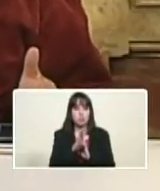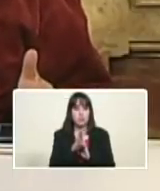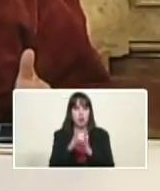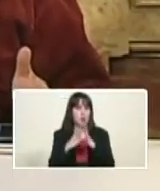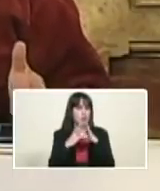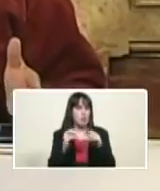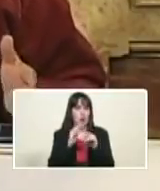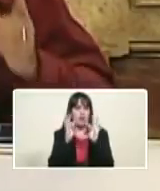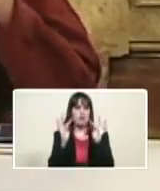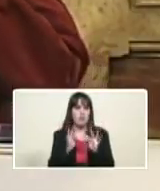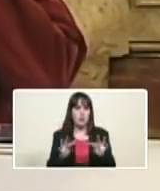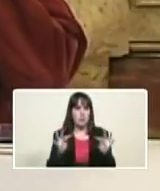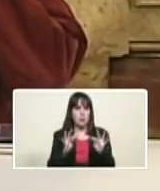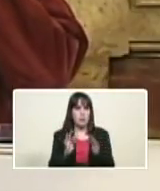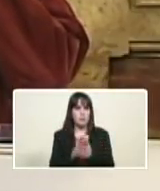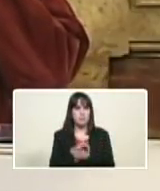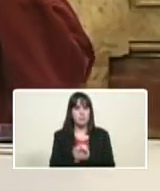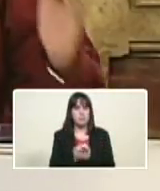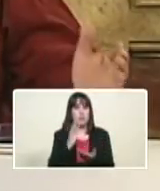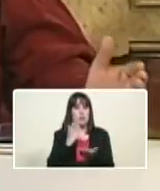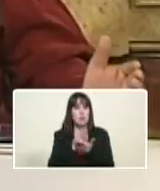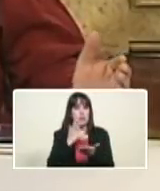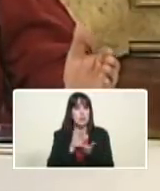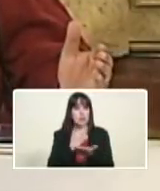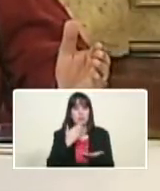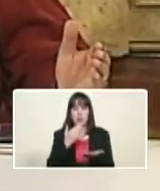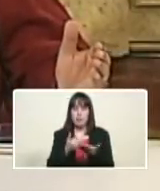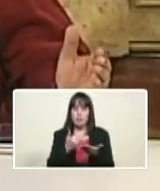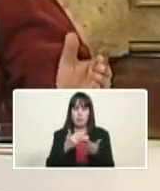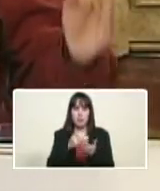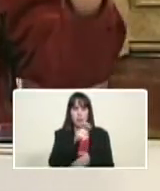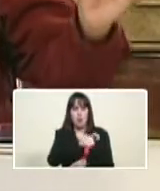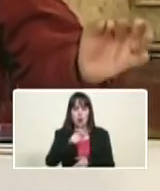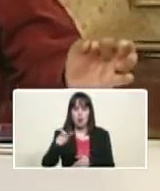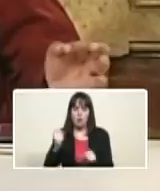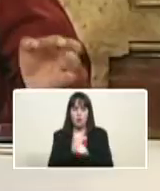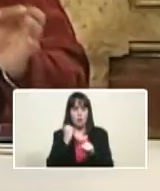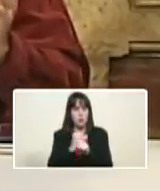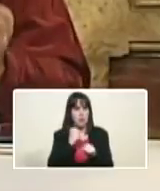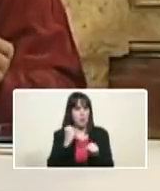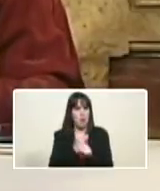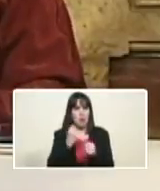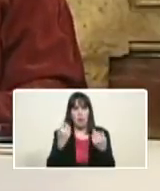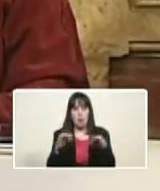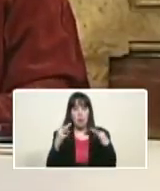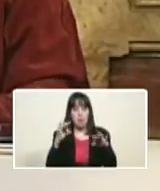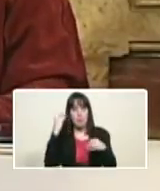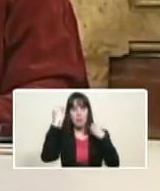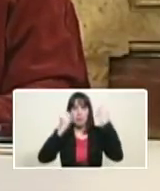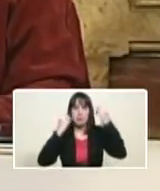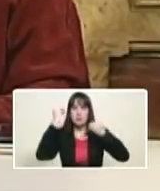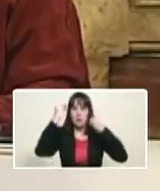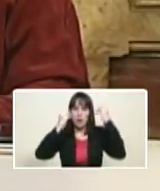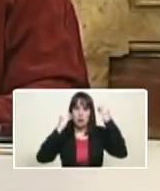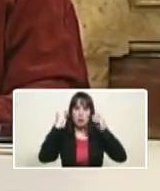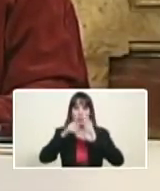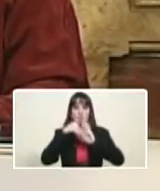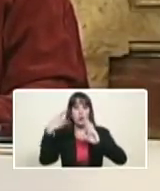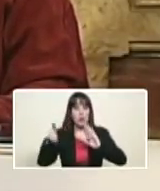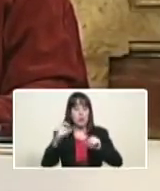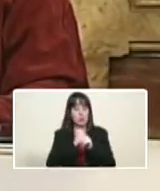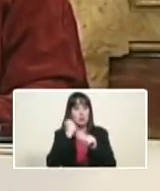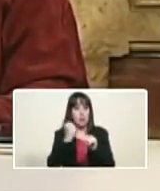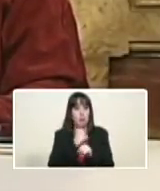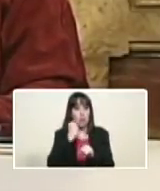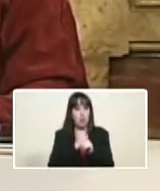¿verdad? Siempre pido a la clase obrera, al trabajador común, pensar en los derechos laborales y en